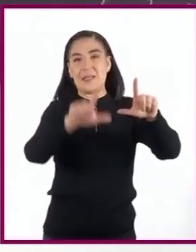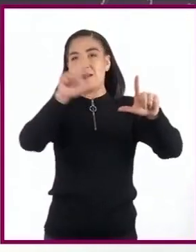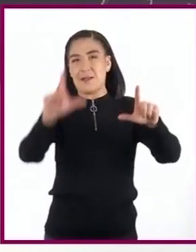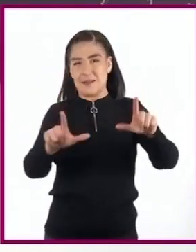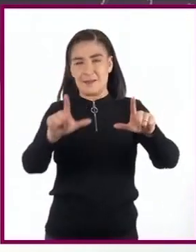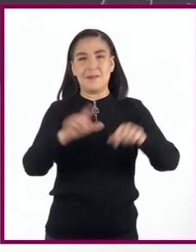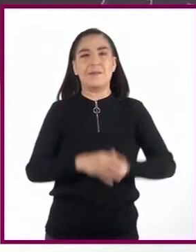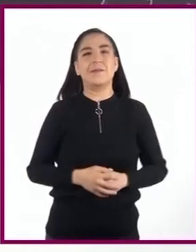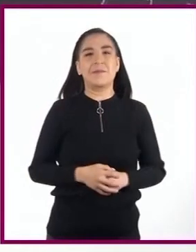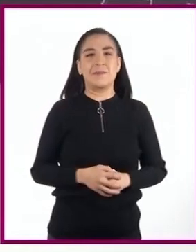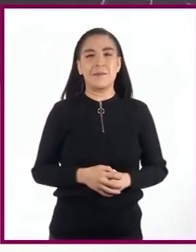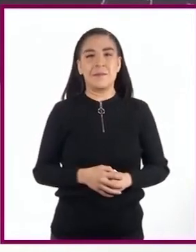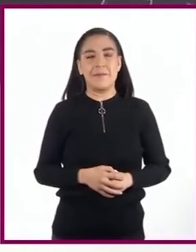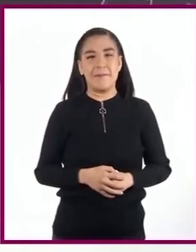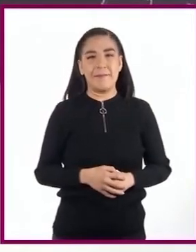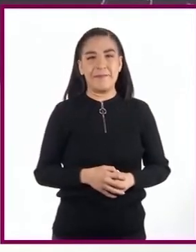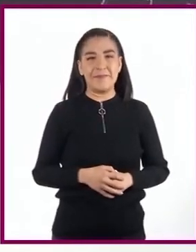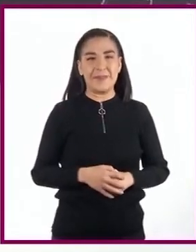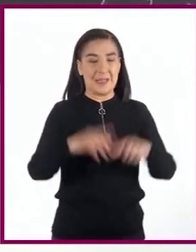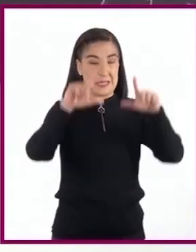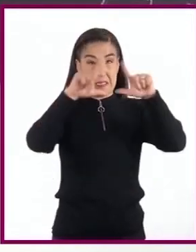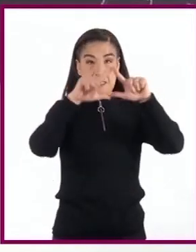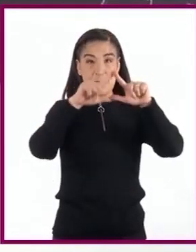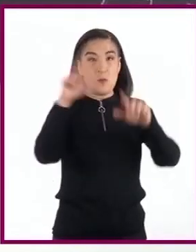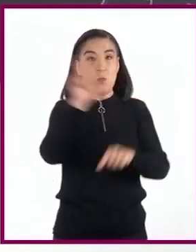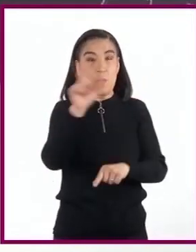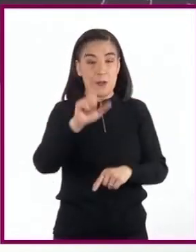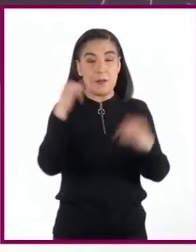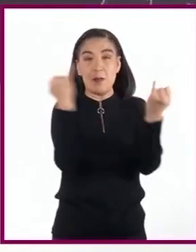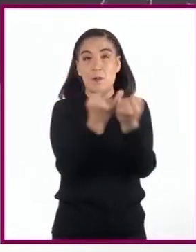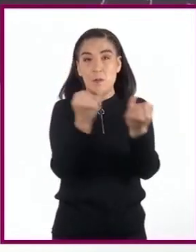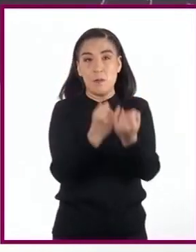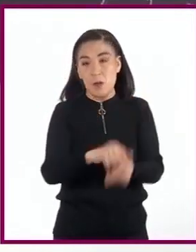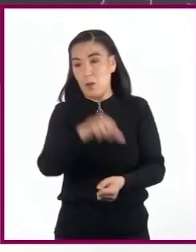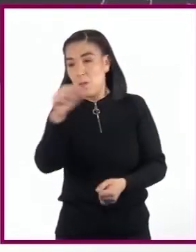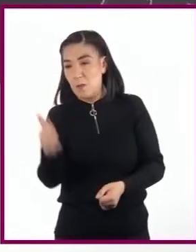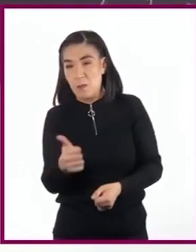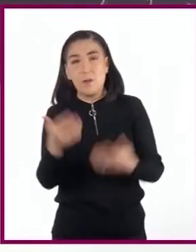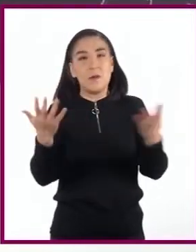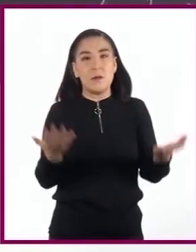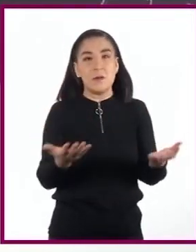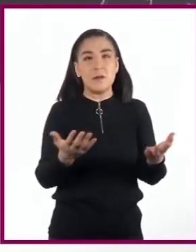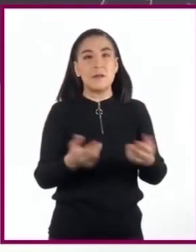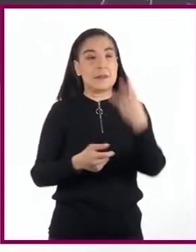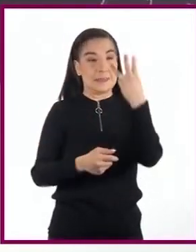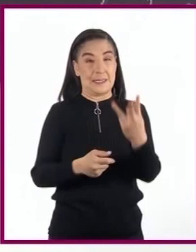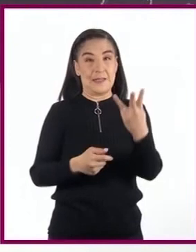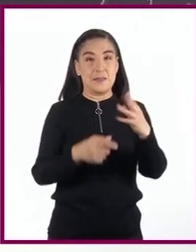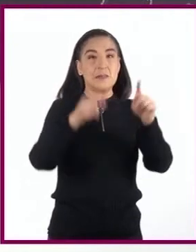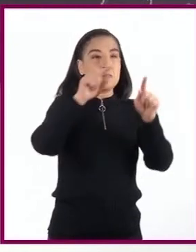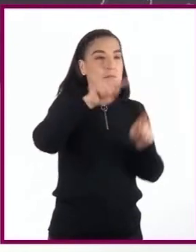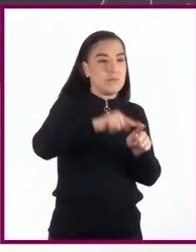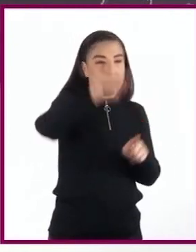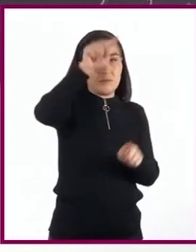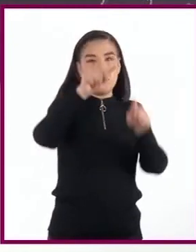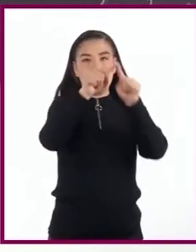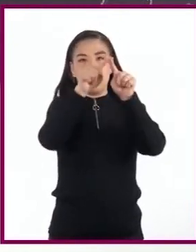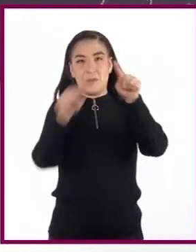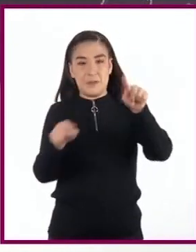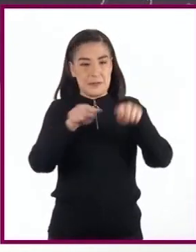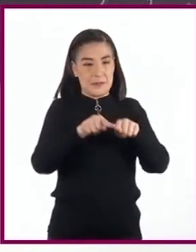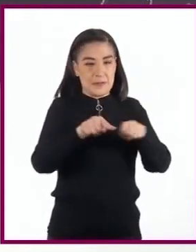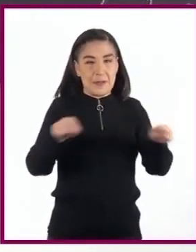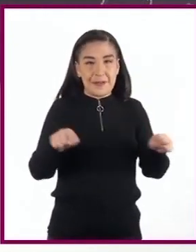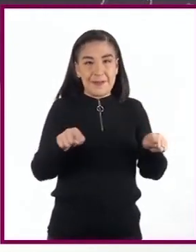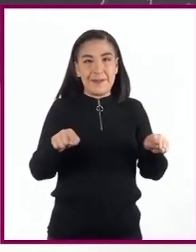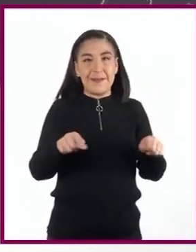LLL. ¿Un triángulo es congruente a otro? Si los tres lados de uno